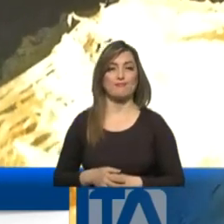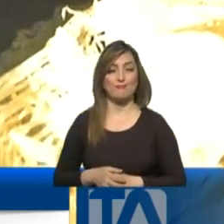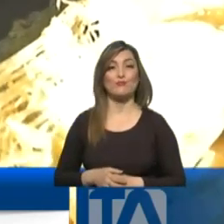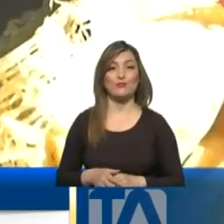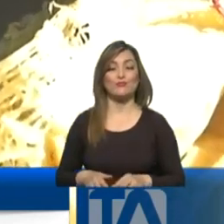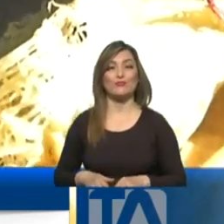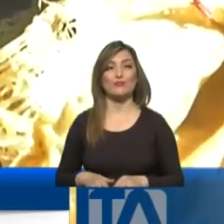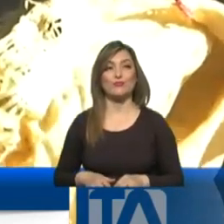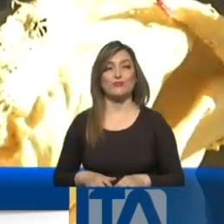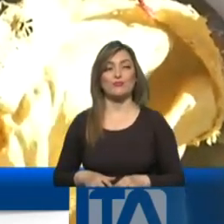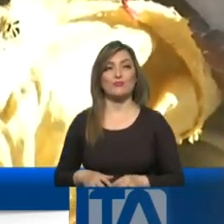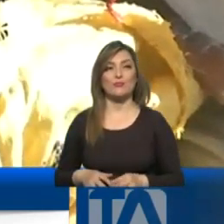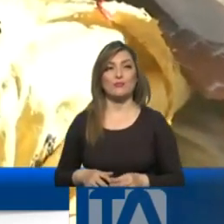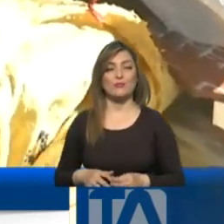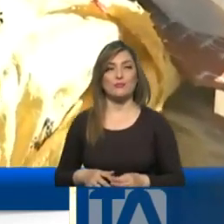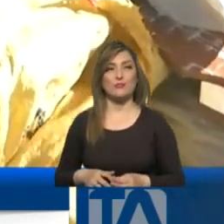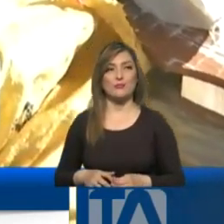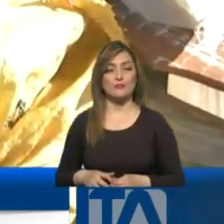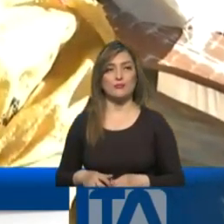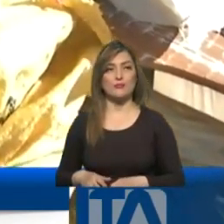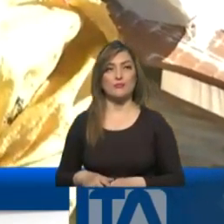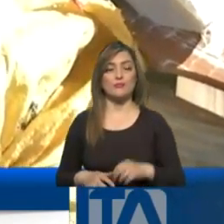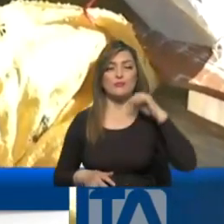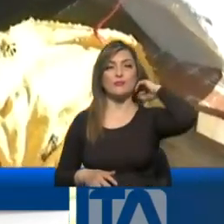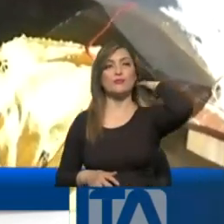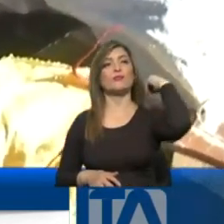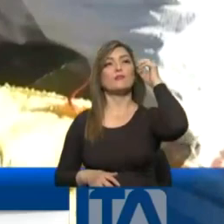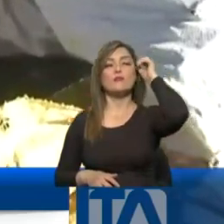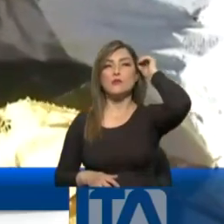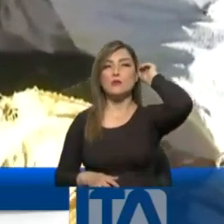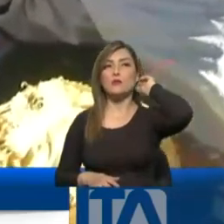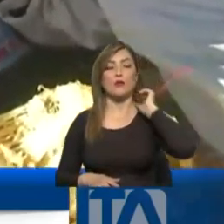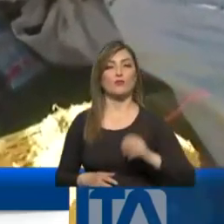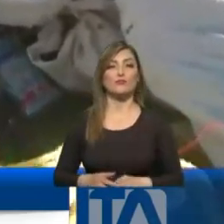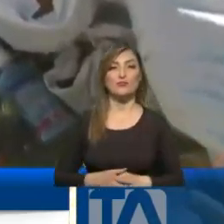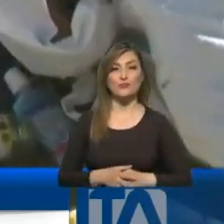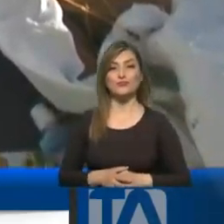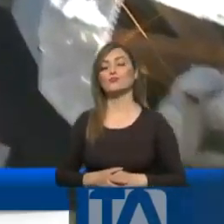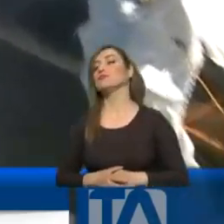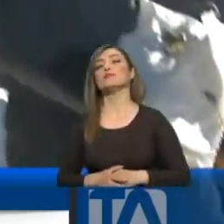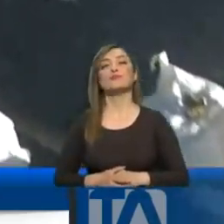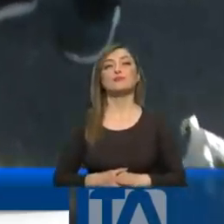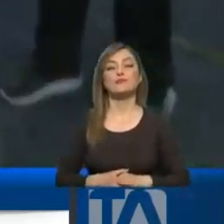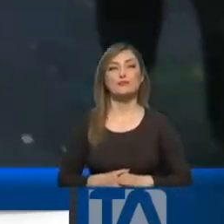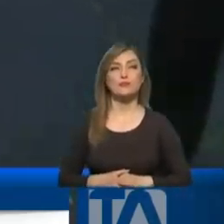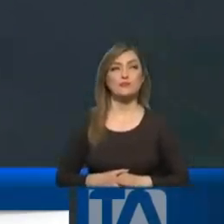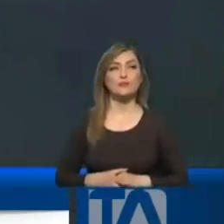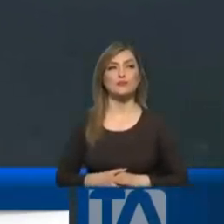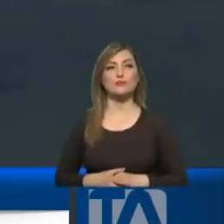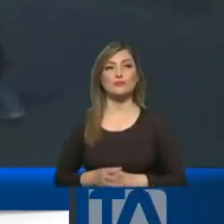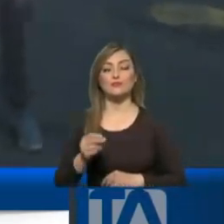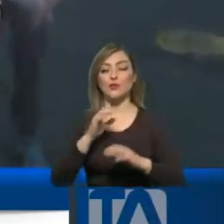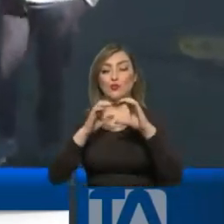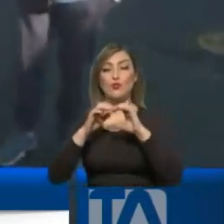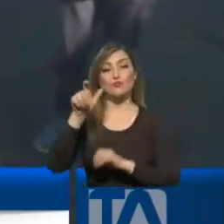no son casas, entonces vienen a botar los escombros y aprovechan esa situación. Listo, muchísimas gracias. Rápidamente vamos a conversar con otra de